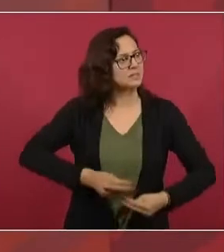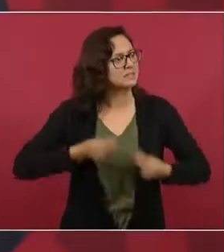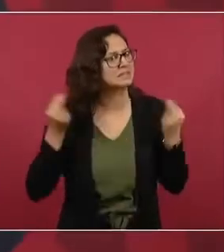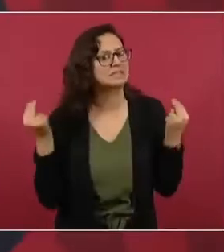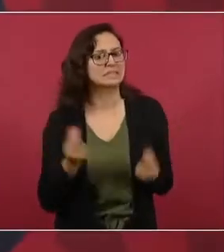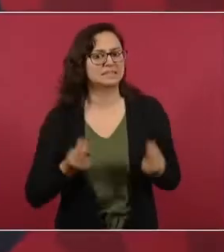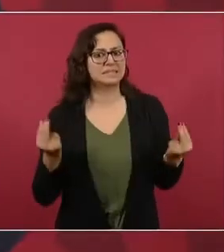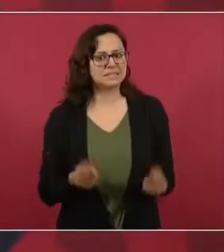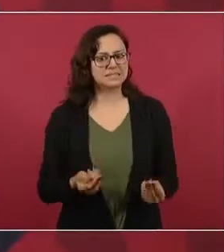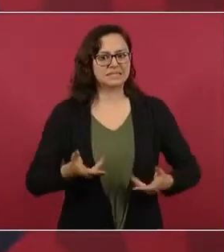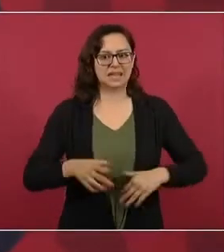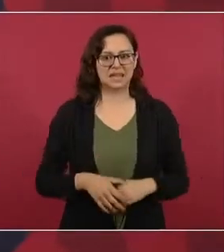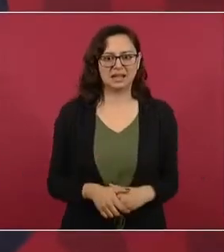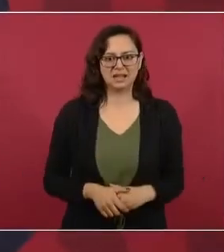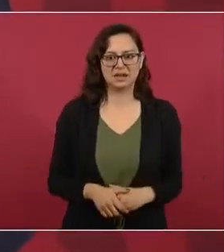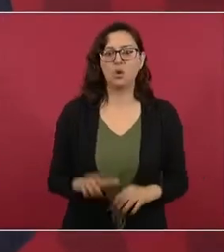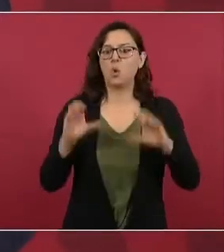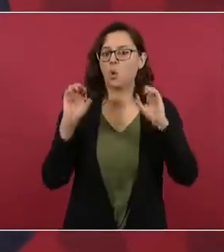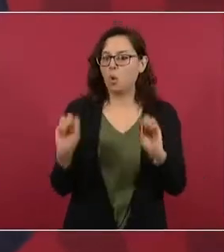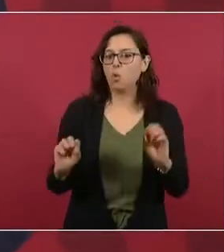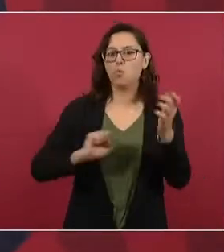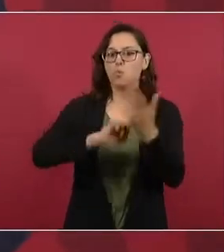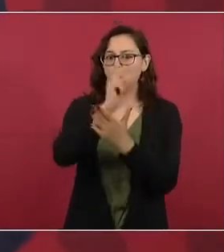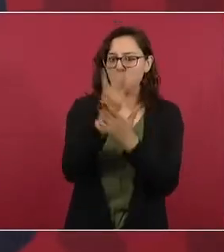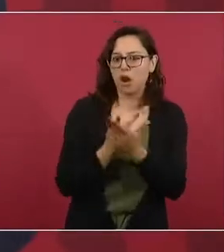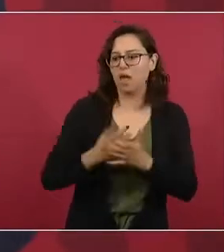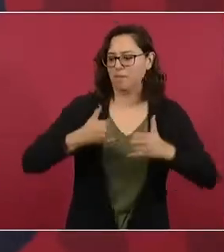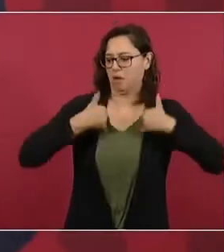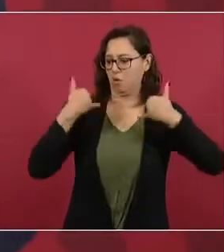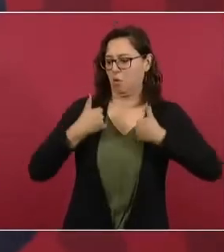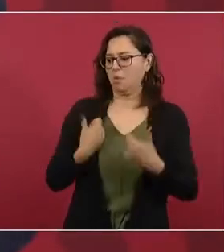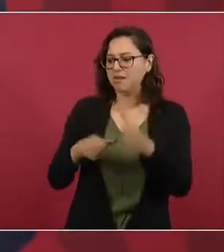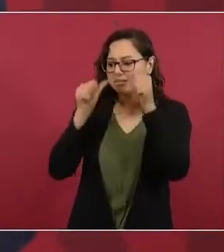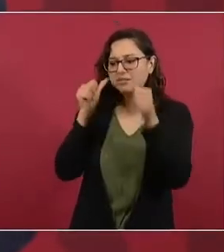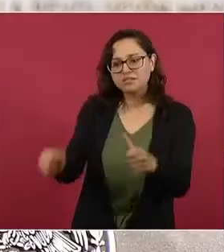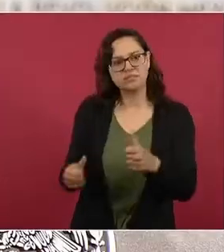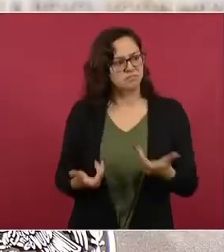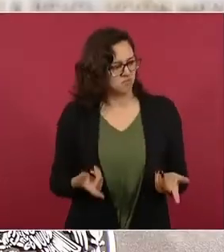¿O dónde están los programas de atención a los jóvenes?